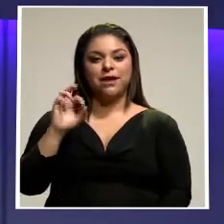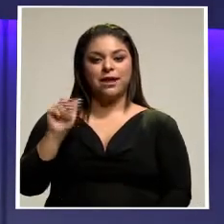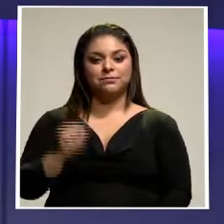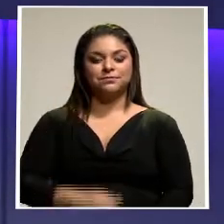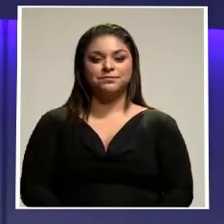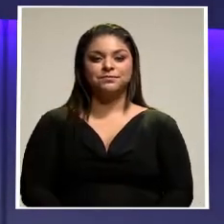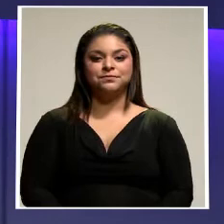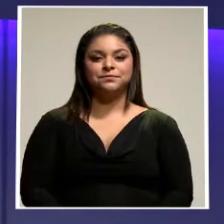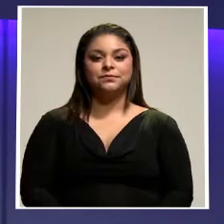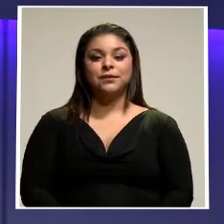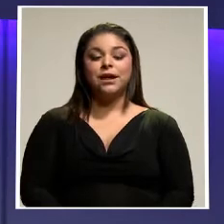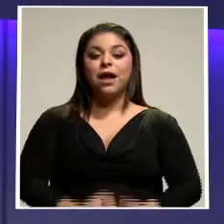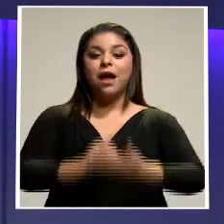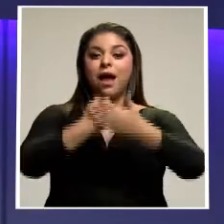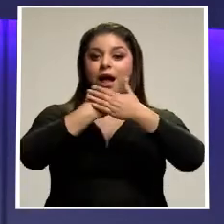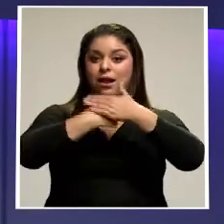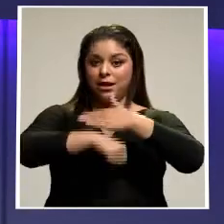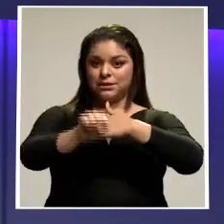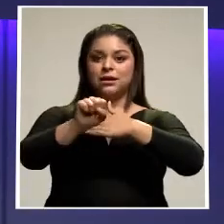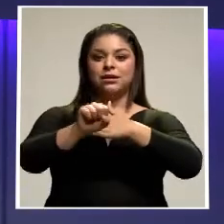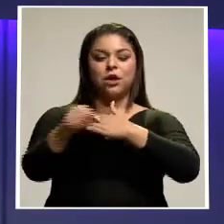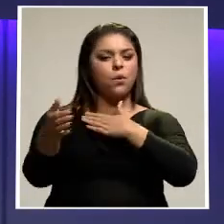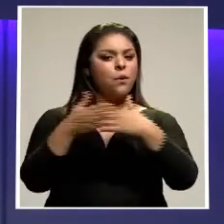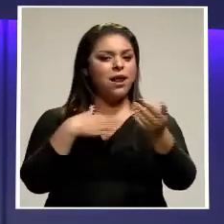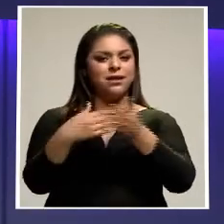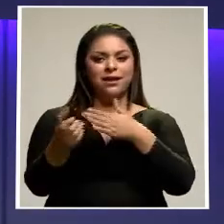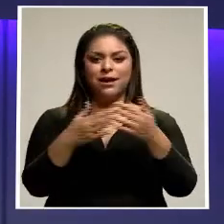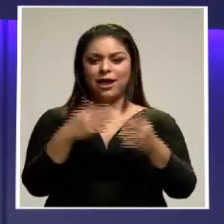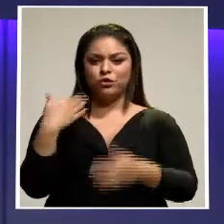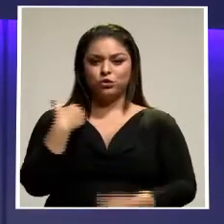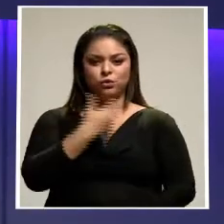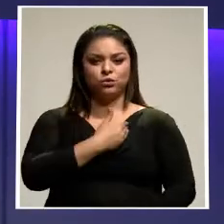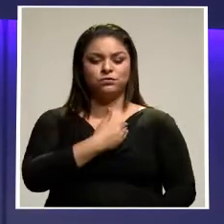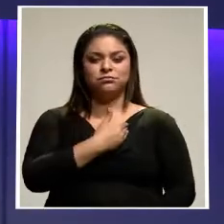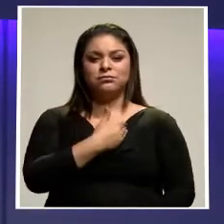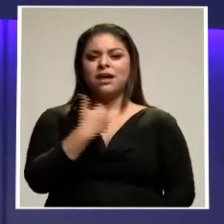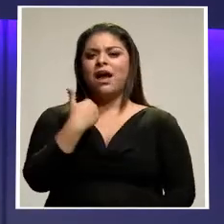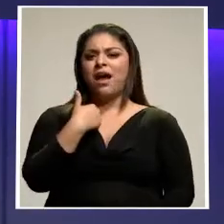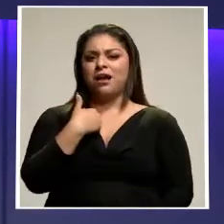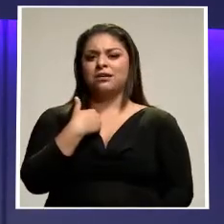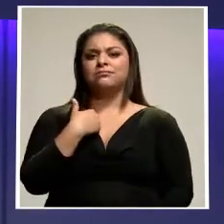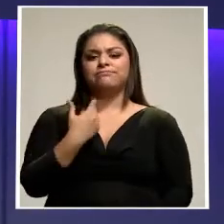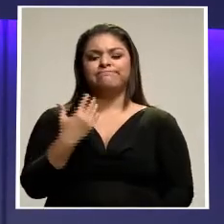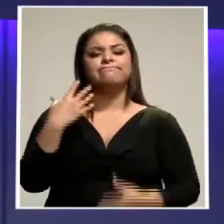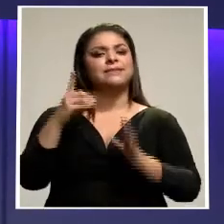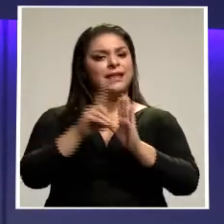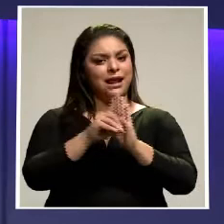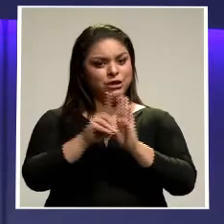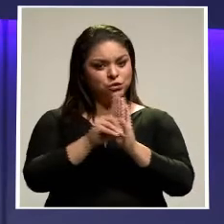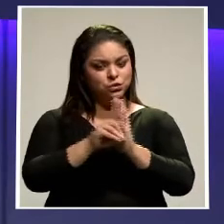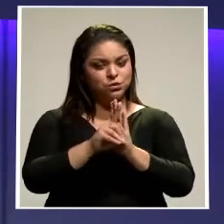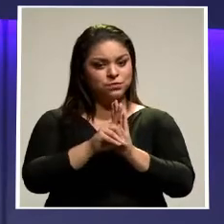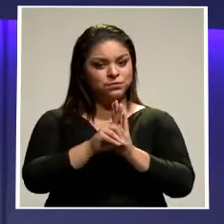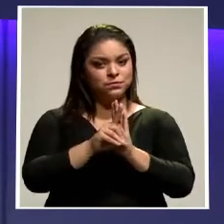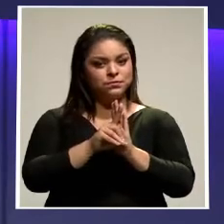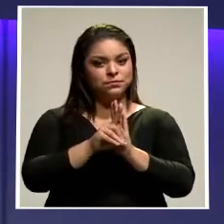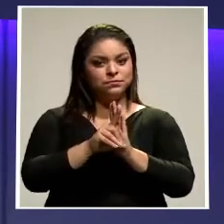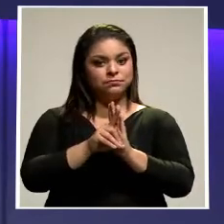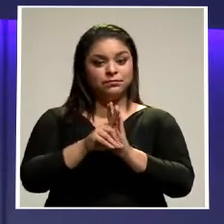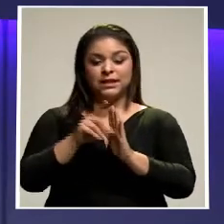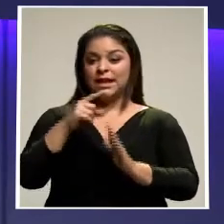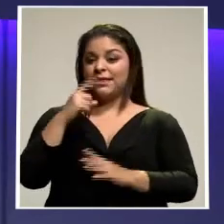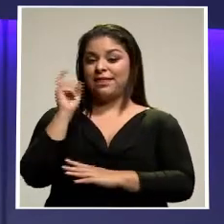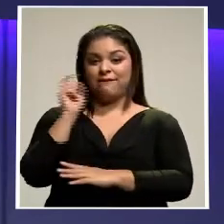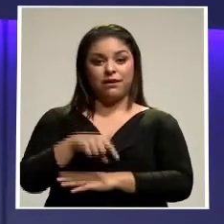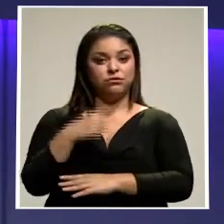Al nacer, cualquiera de nosotros tiene una serie de derechos que nos asisten sin ninguna